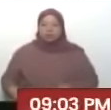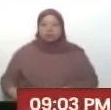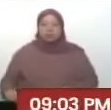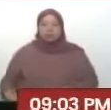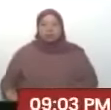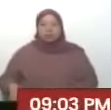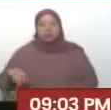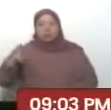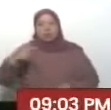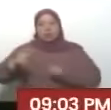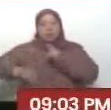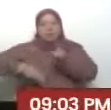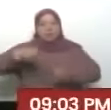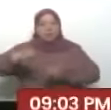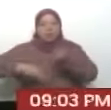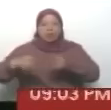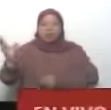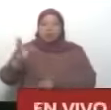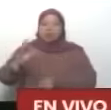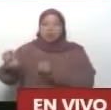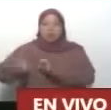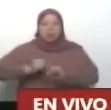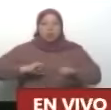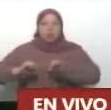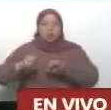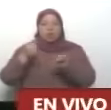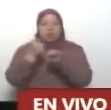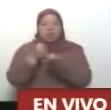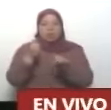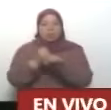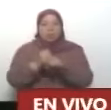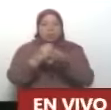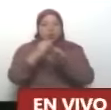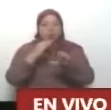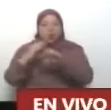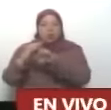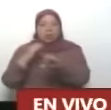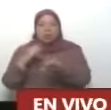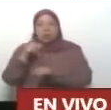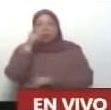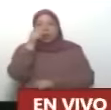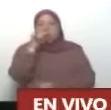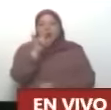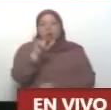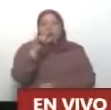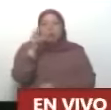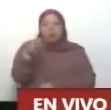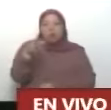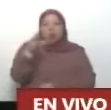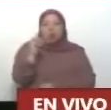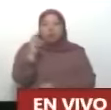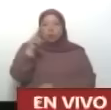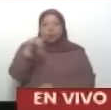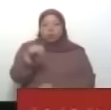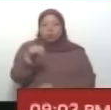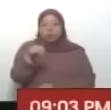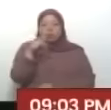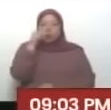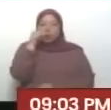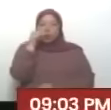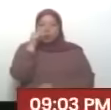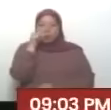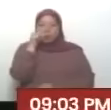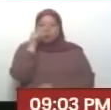la gente del Metro de Caracas, de los movimientos de transportistas, John Alexander Naranjo Soto.